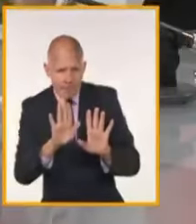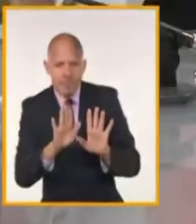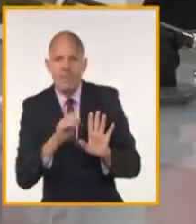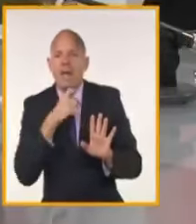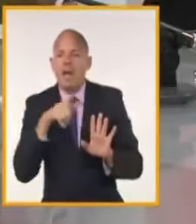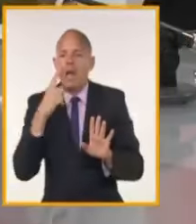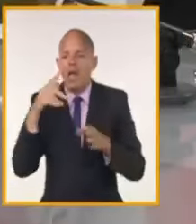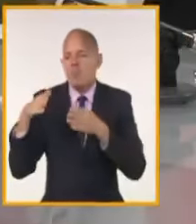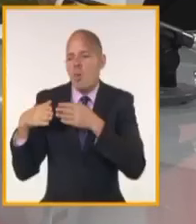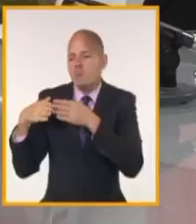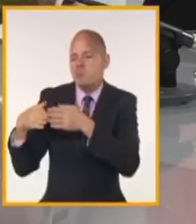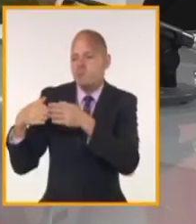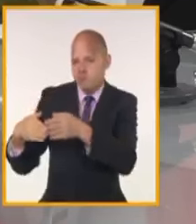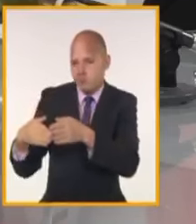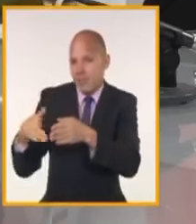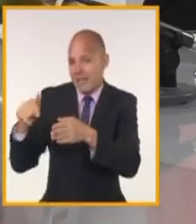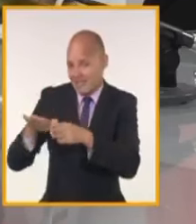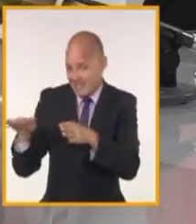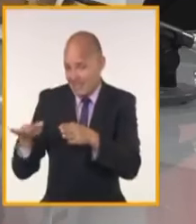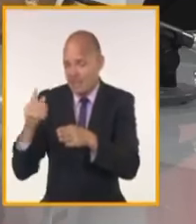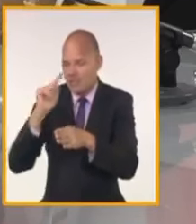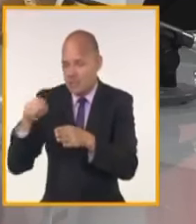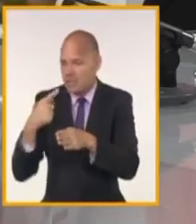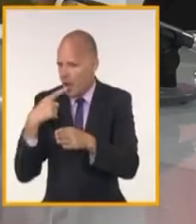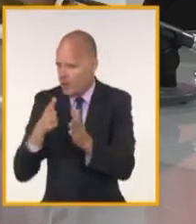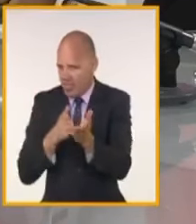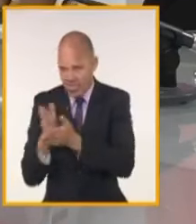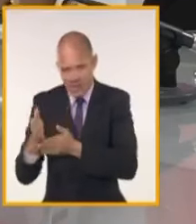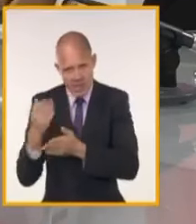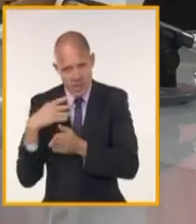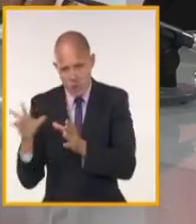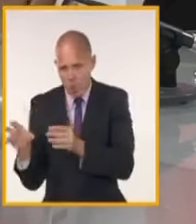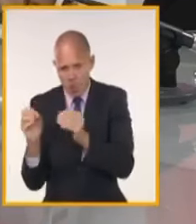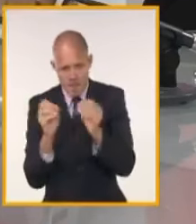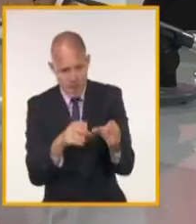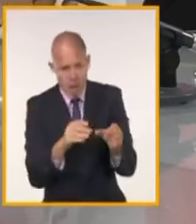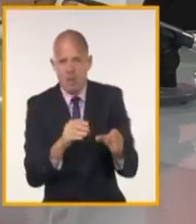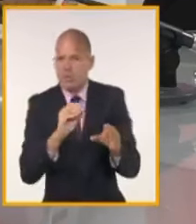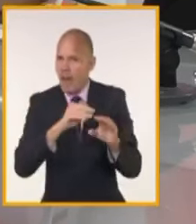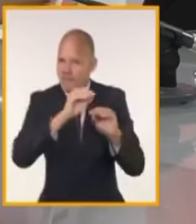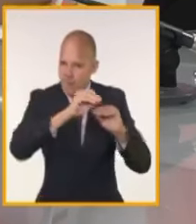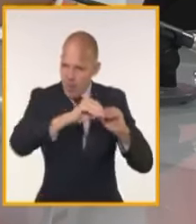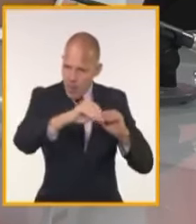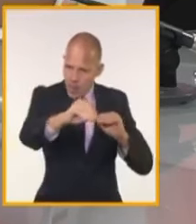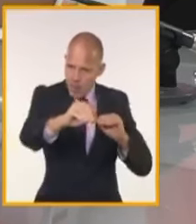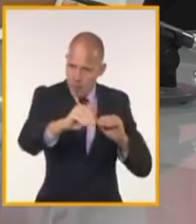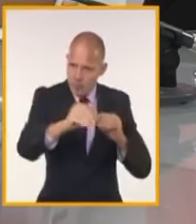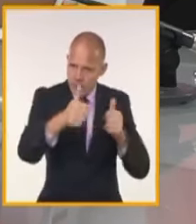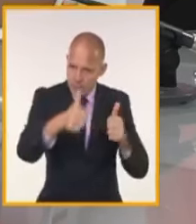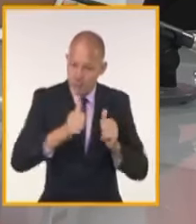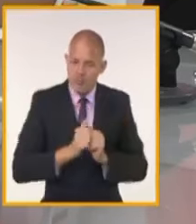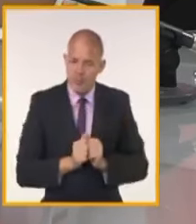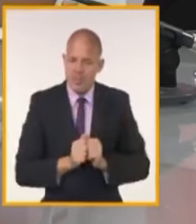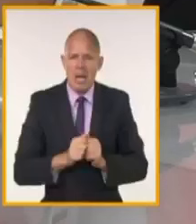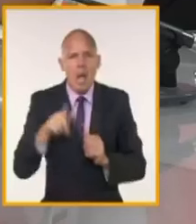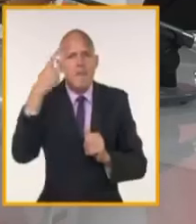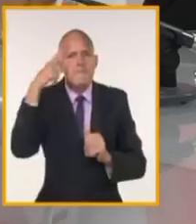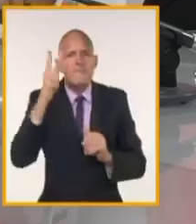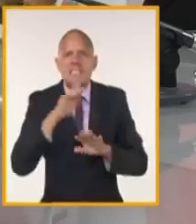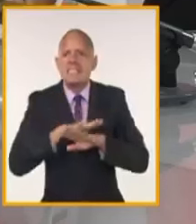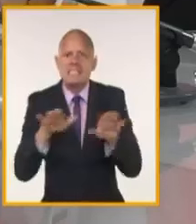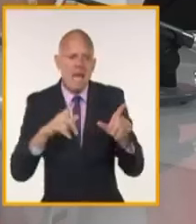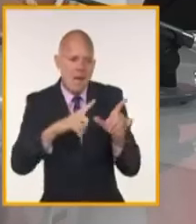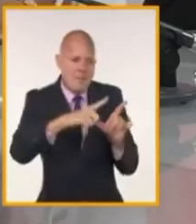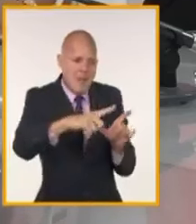directo a instalarse no hay pérdida de tiempo pero ya sabemos que tener los paneles no es tener la generación eléctrica